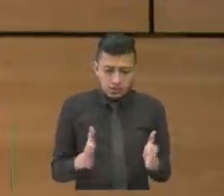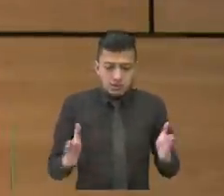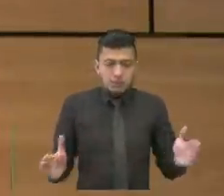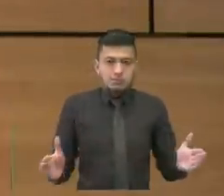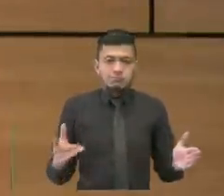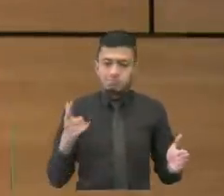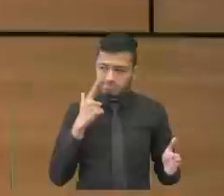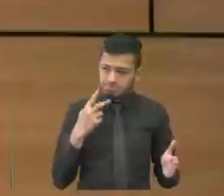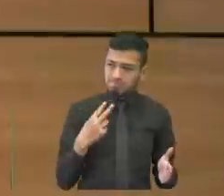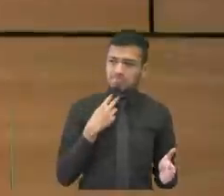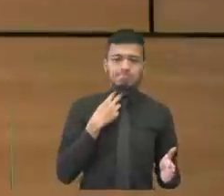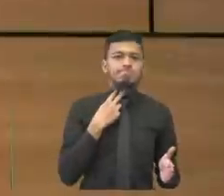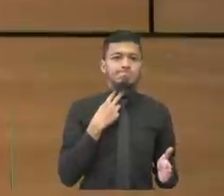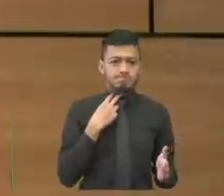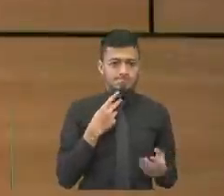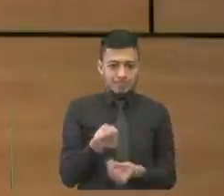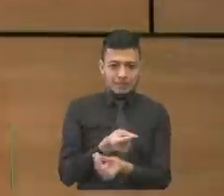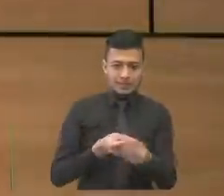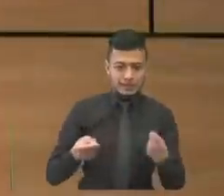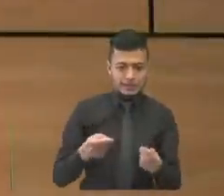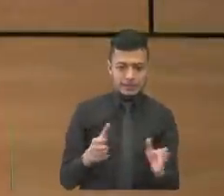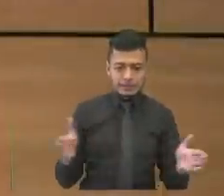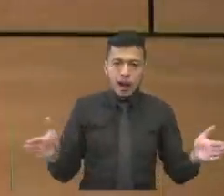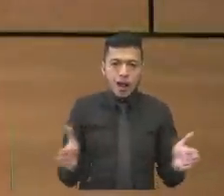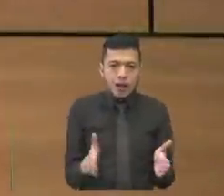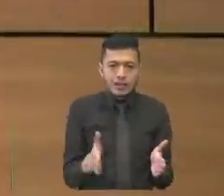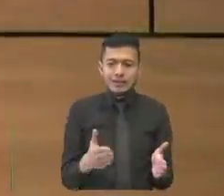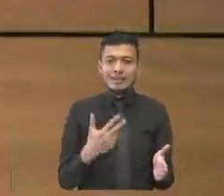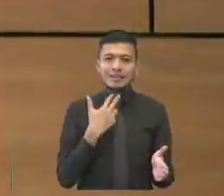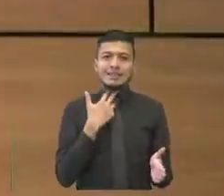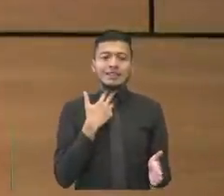impone limitaciones de diseño, que hay que tener en cuenta.